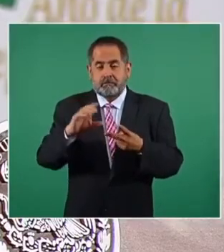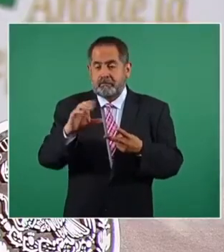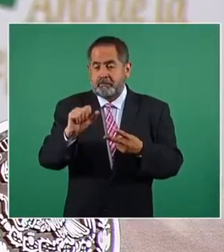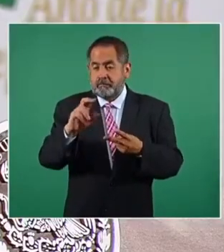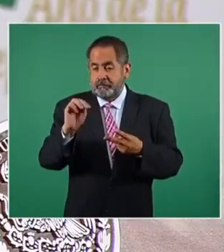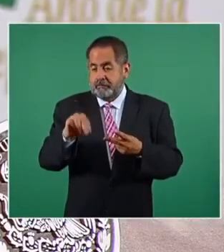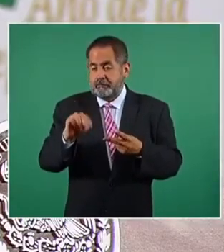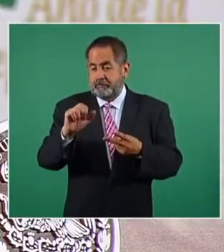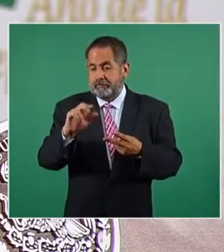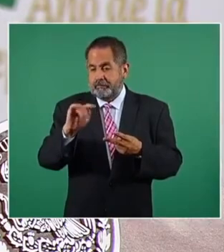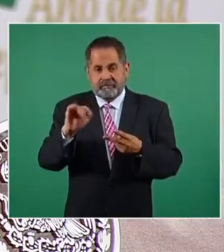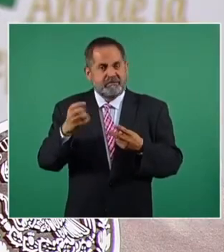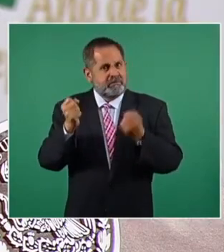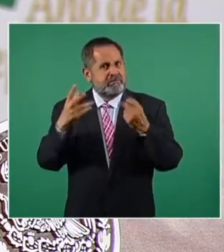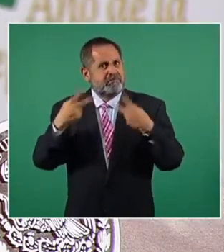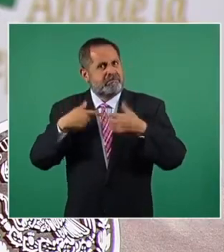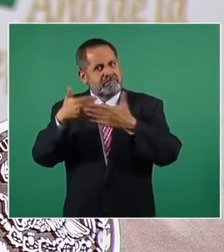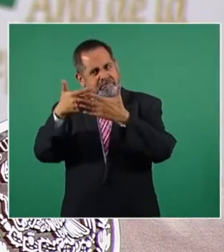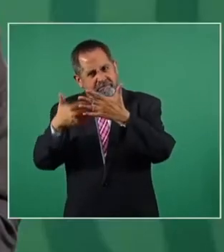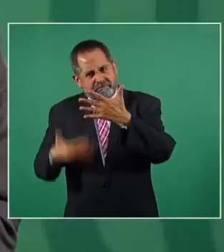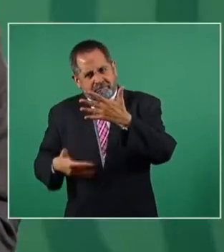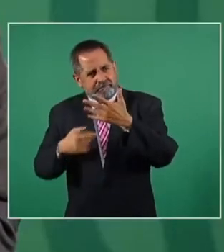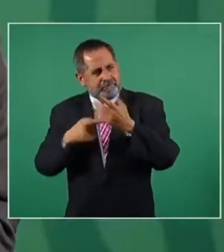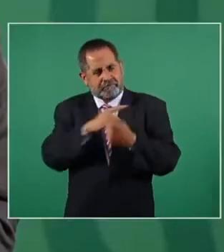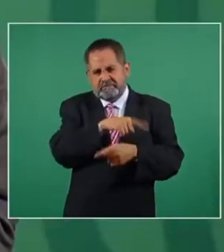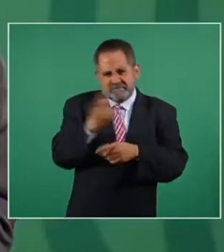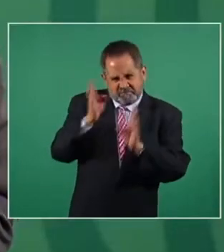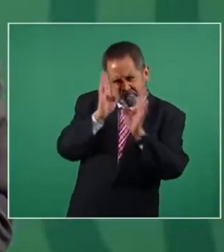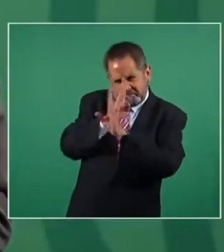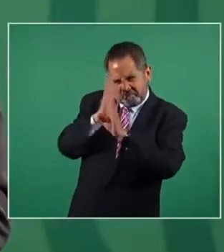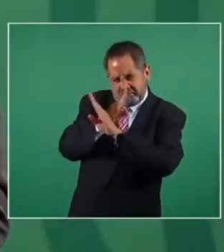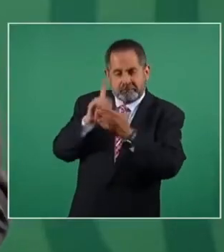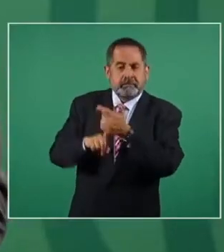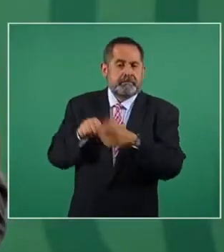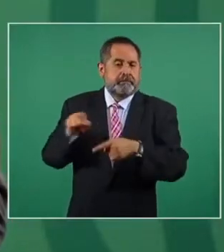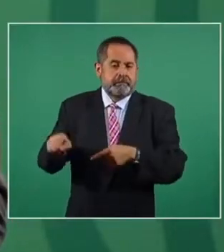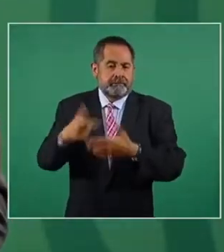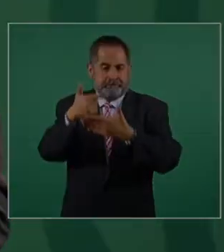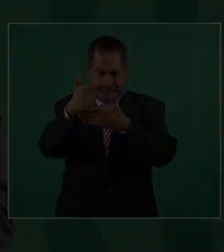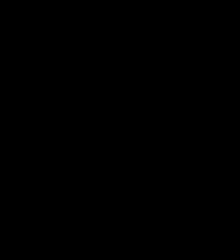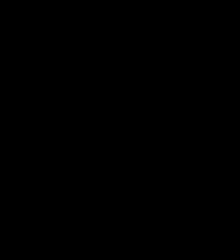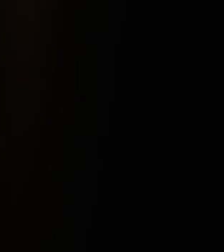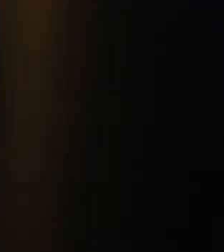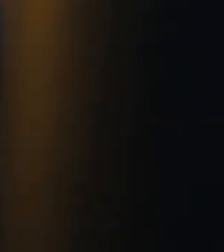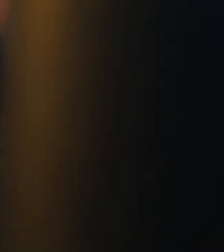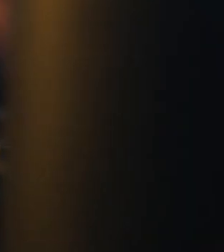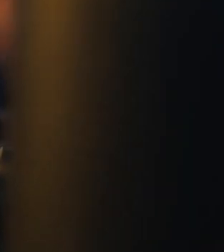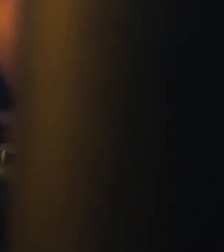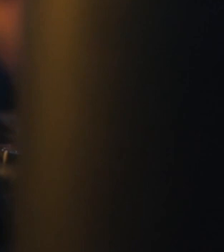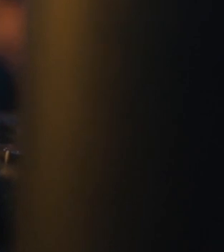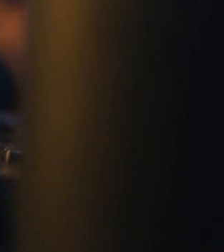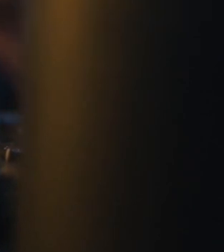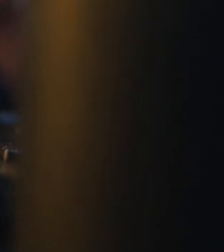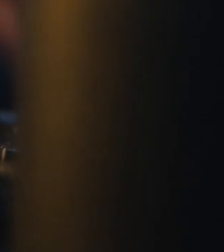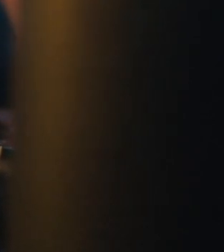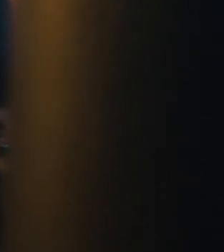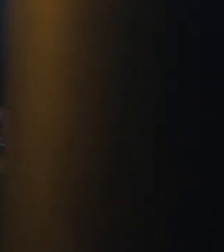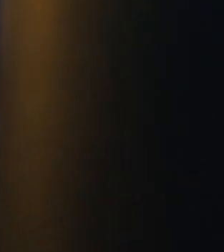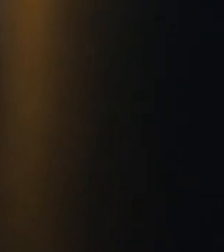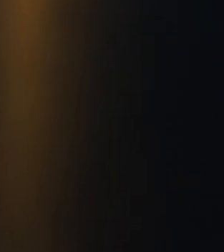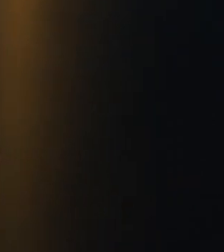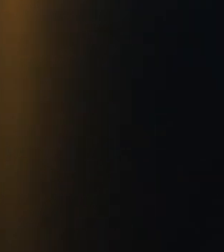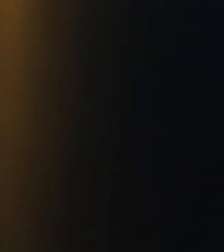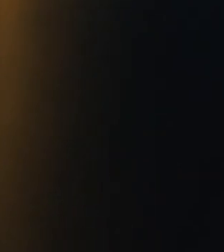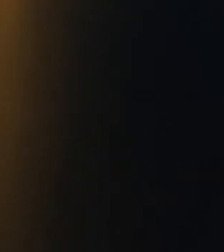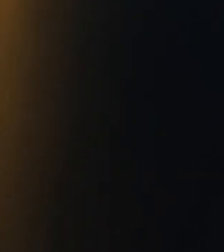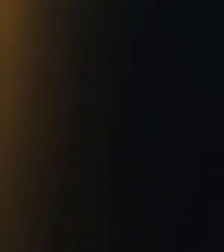Aristegui. La verdad es que había muchas personas que fueron en su momento investigadas en la unidad, de acuerdo con esa lista que encontramos. Es la última novedad de